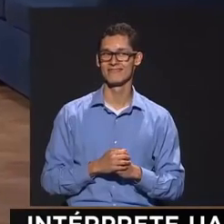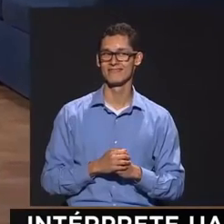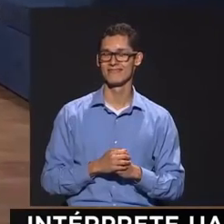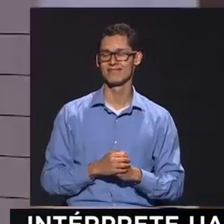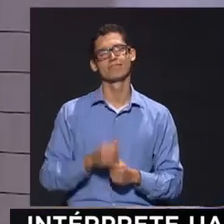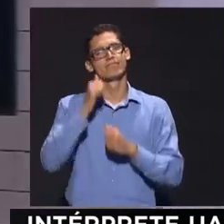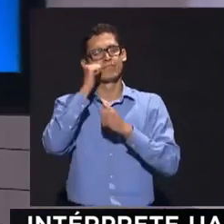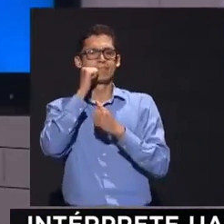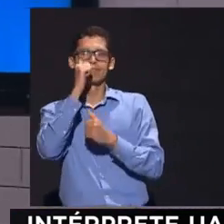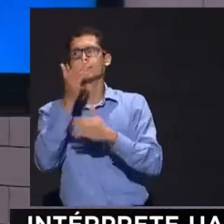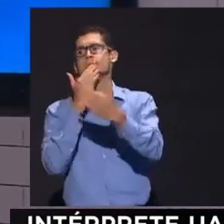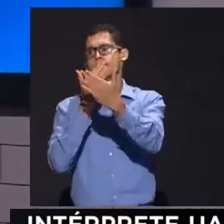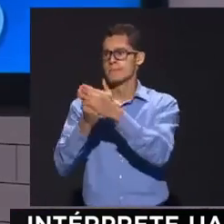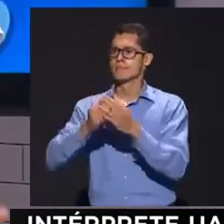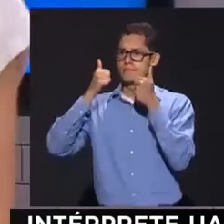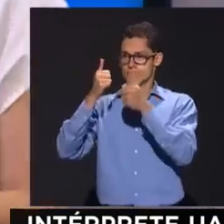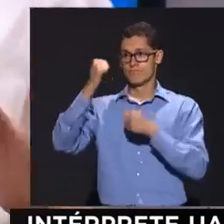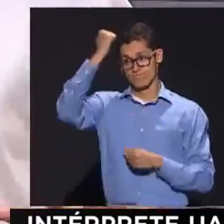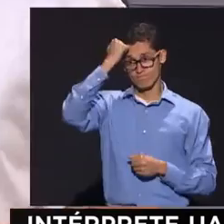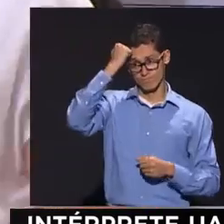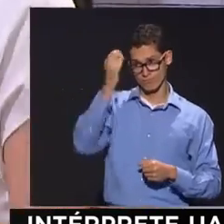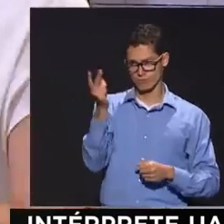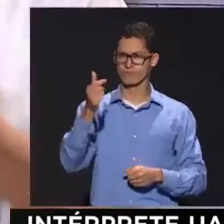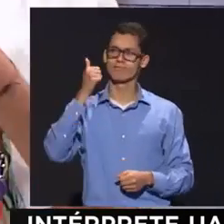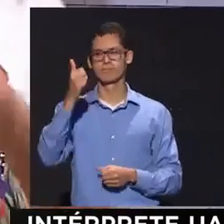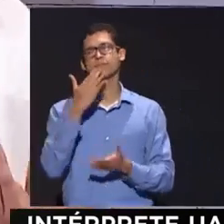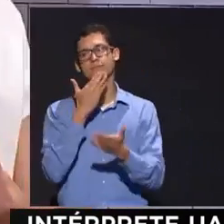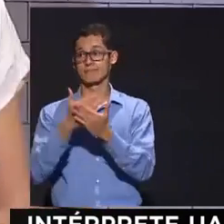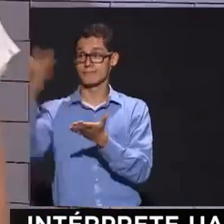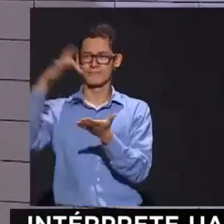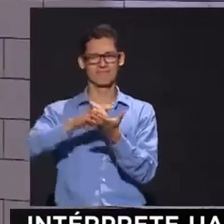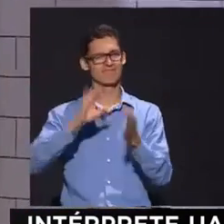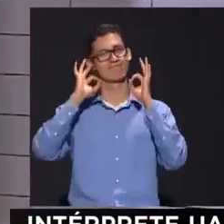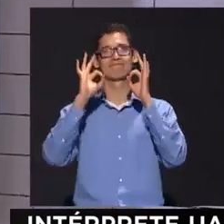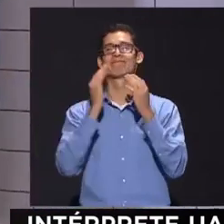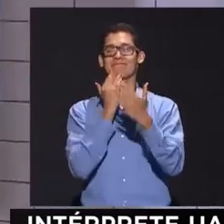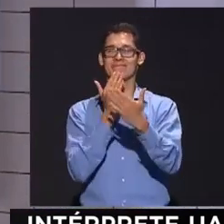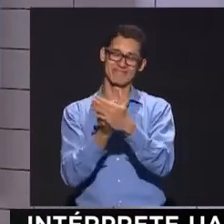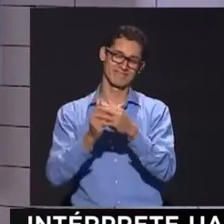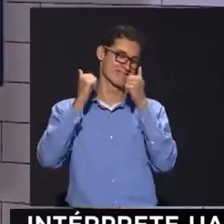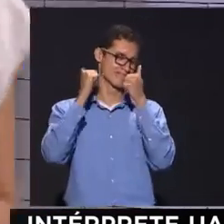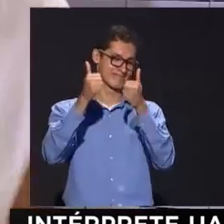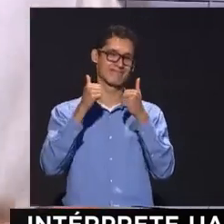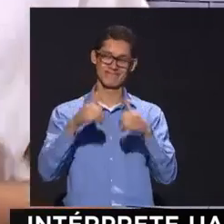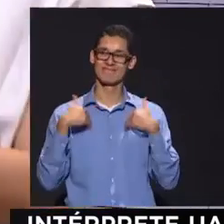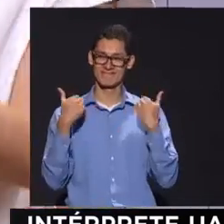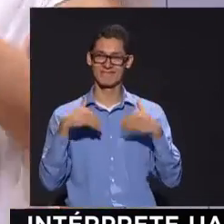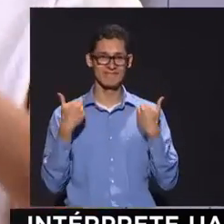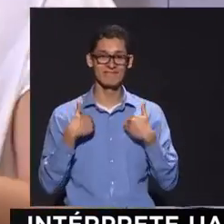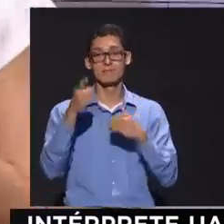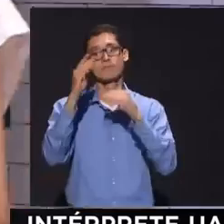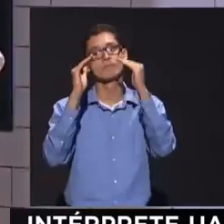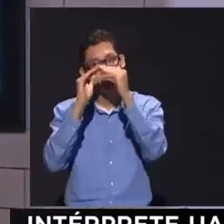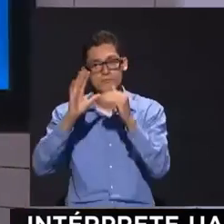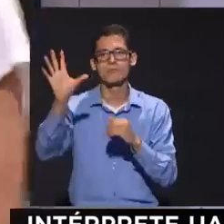muchas gracias profesores por este baile por este reto tan agradable y la invitación es que en ancash